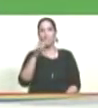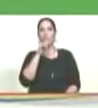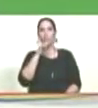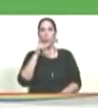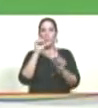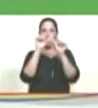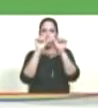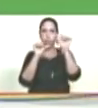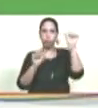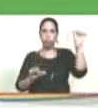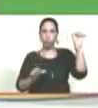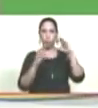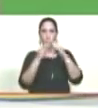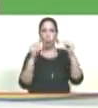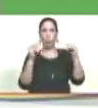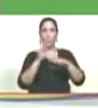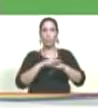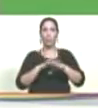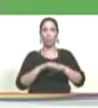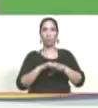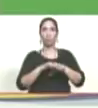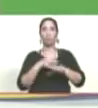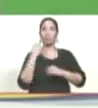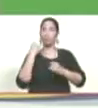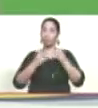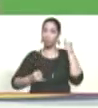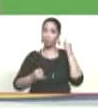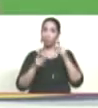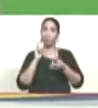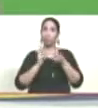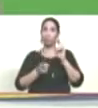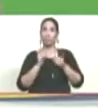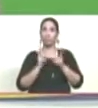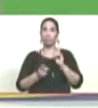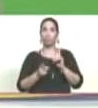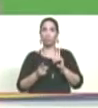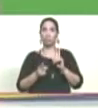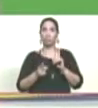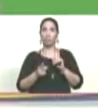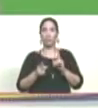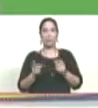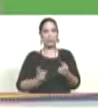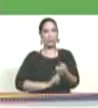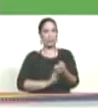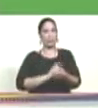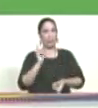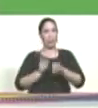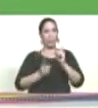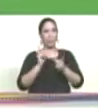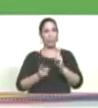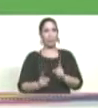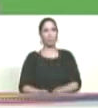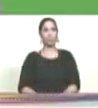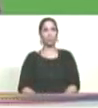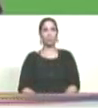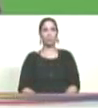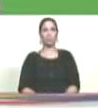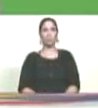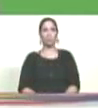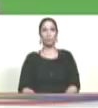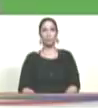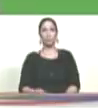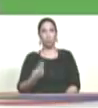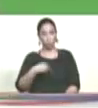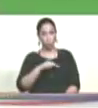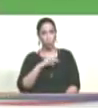todo lo que conversamos. Esto uno termina llenándole mucha rabia, ¿no? Rabia. Nosotros que estamos aquí